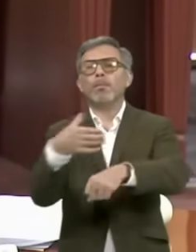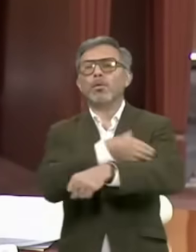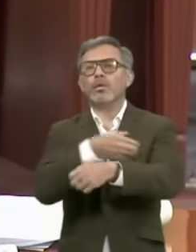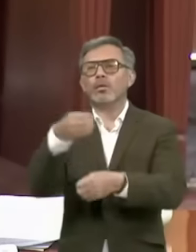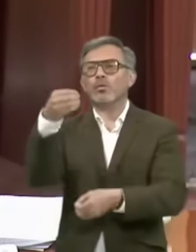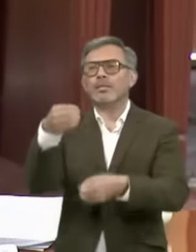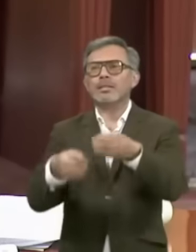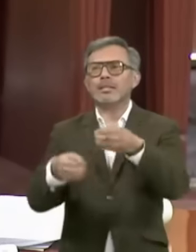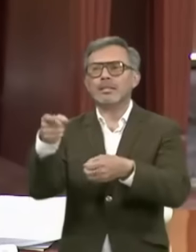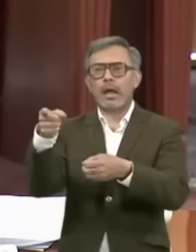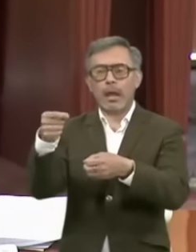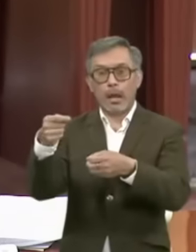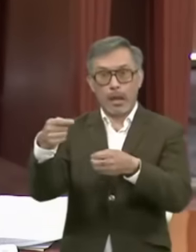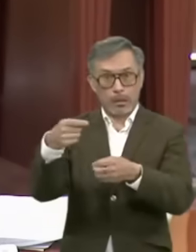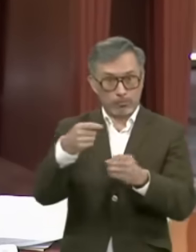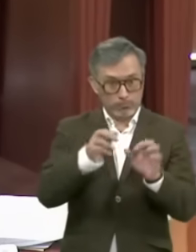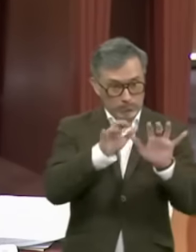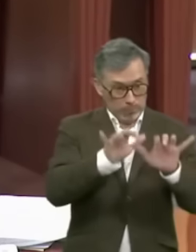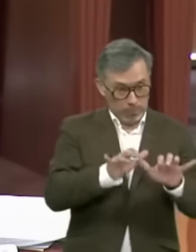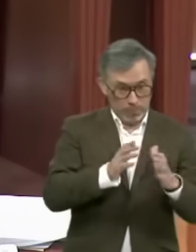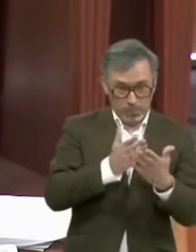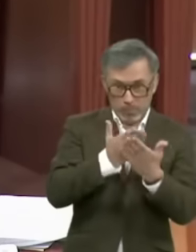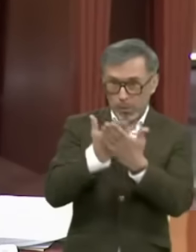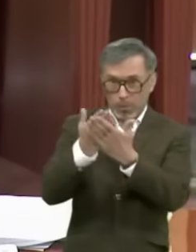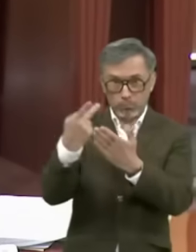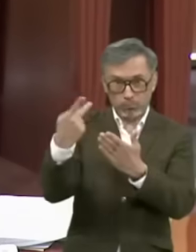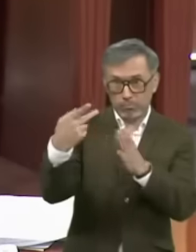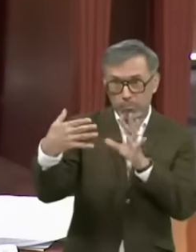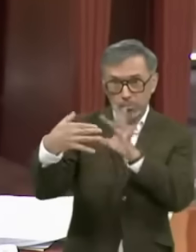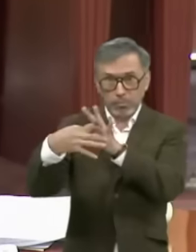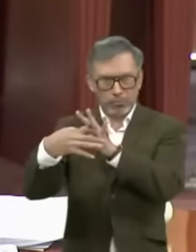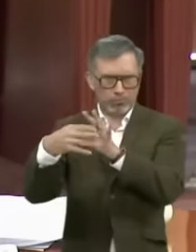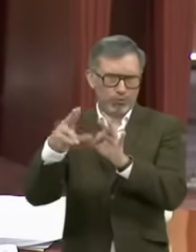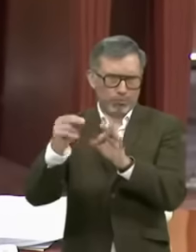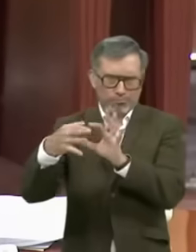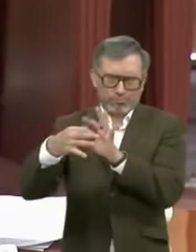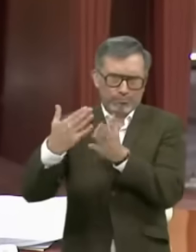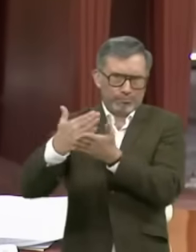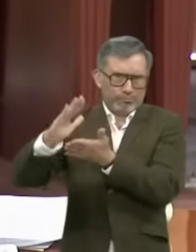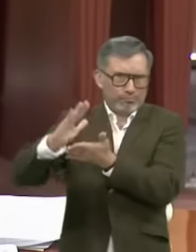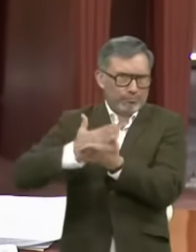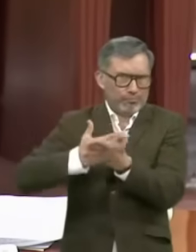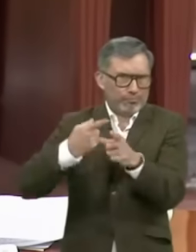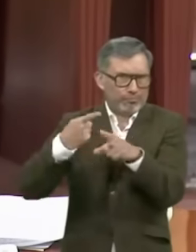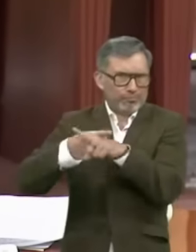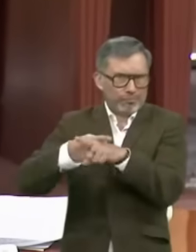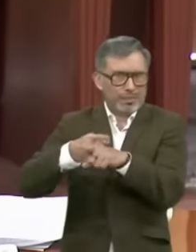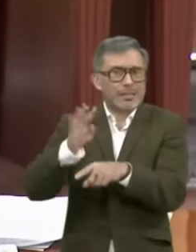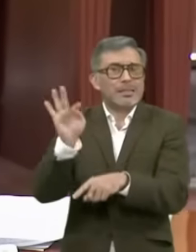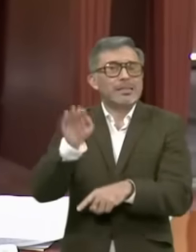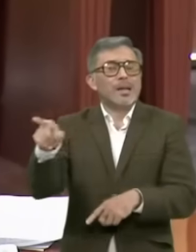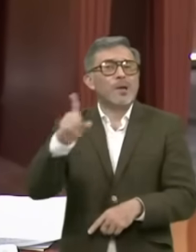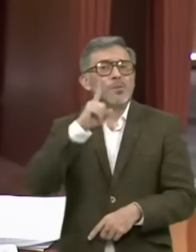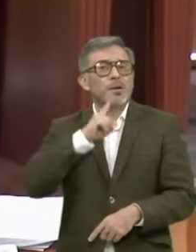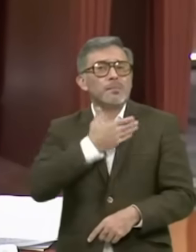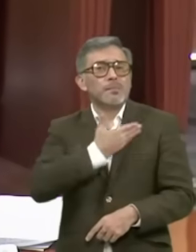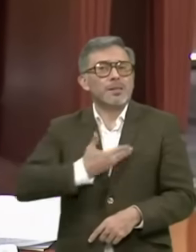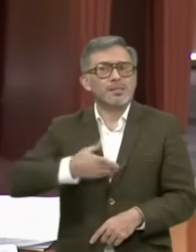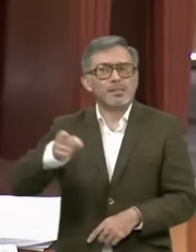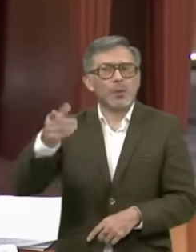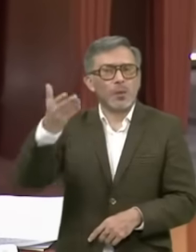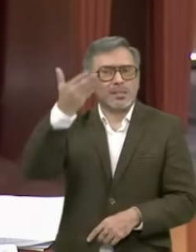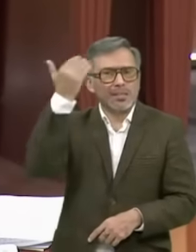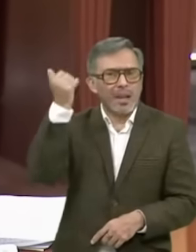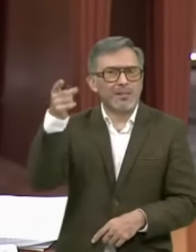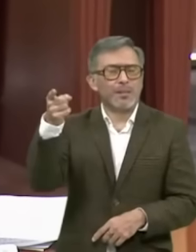Absolutamente nada tiene que ver con ellas, porque pues quizás hasta la propia presidenta no sepa que se incorporaron pues de